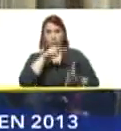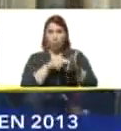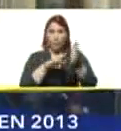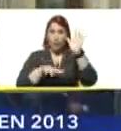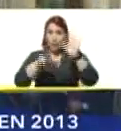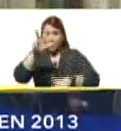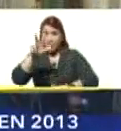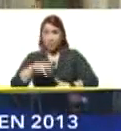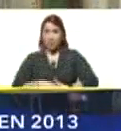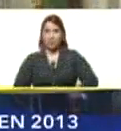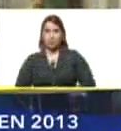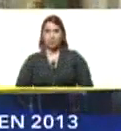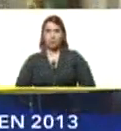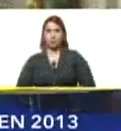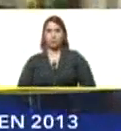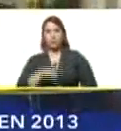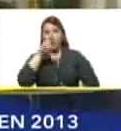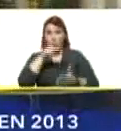2013,